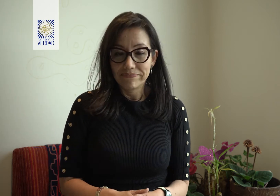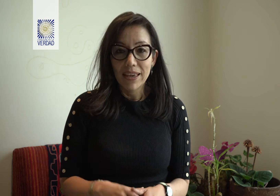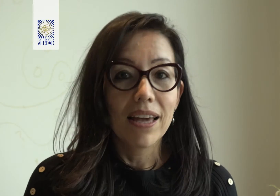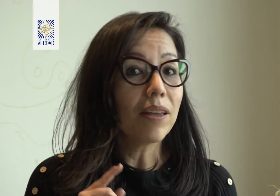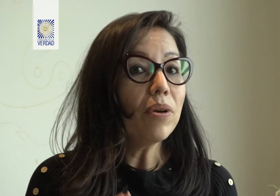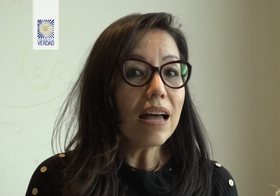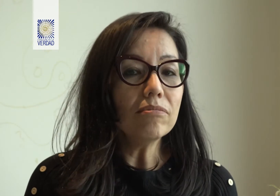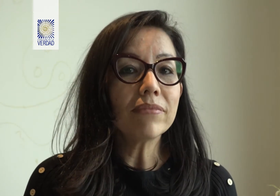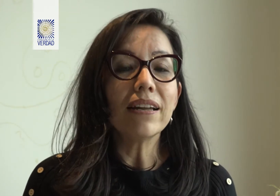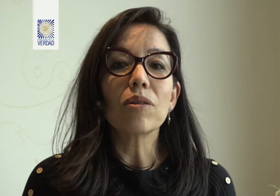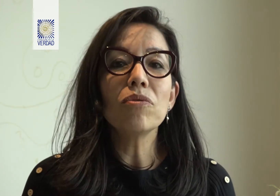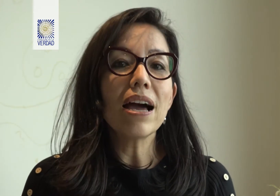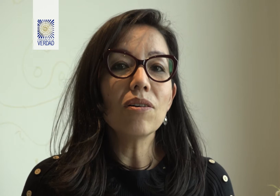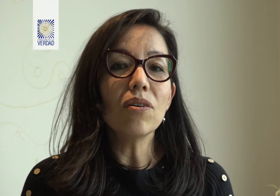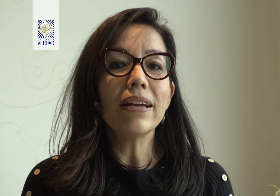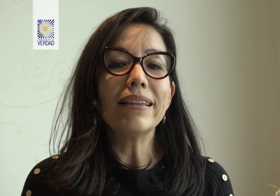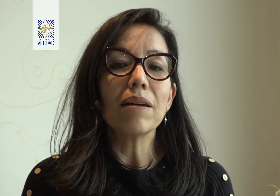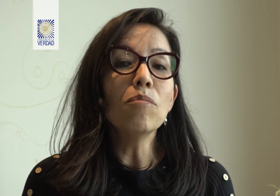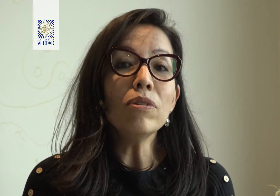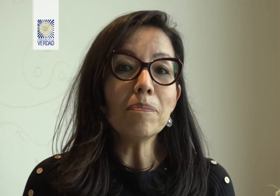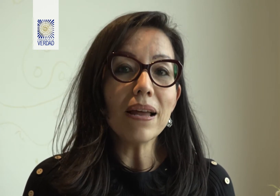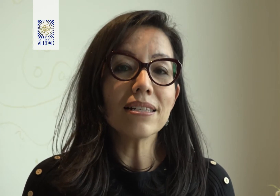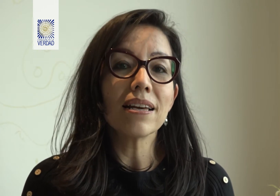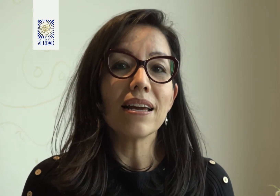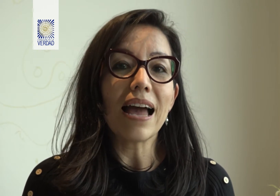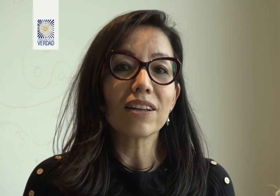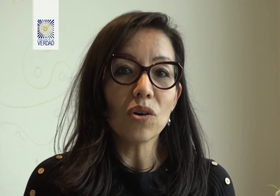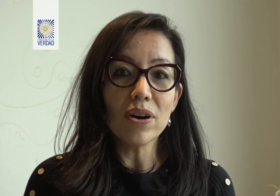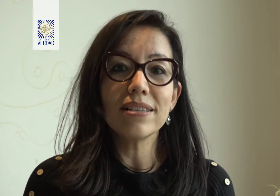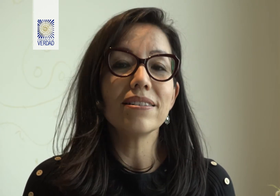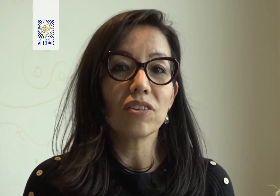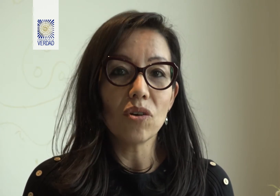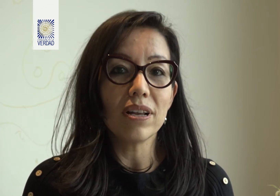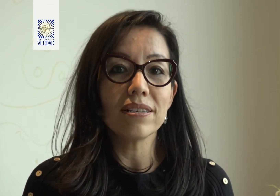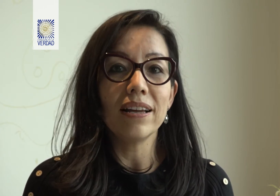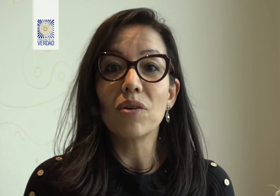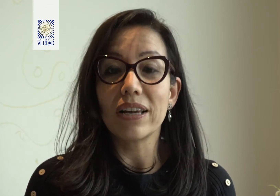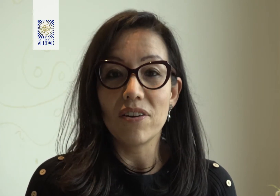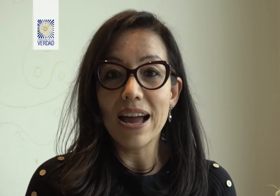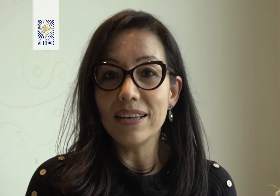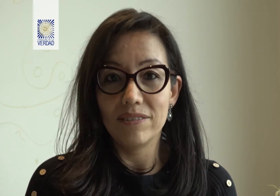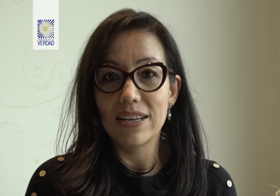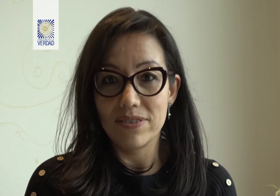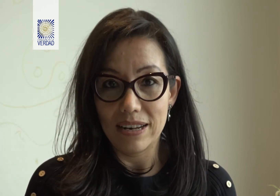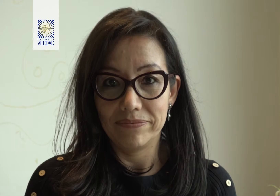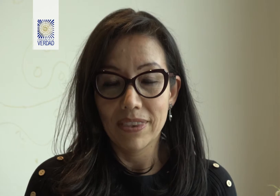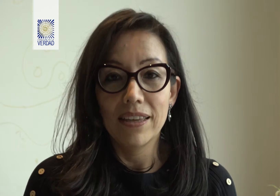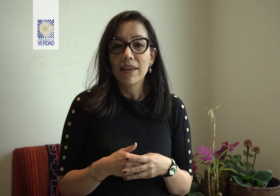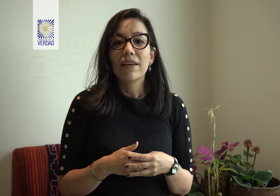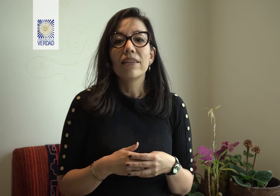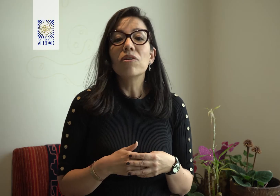cosas. De un lado, tener un diálogo entre múltiples actores y sectores en lo regional y en lo